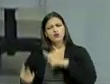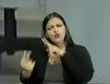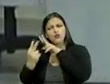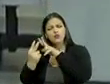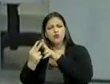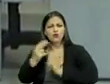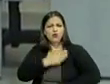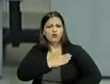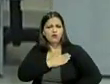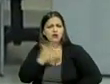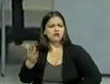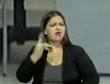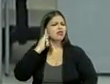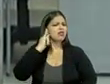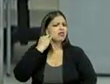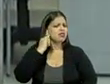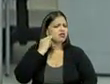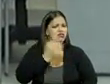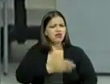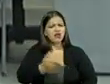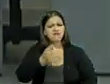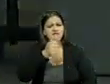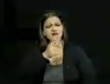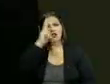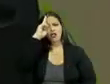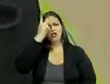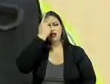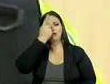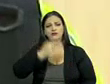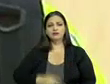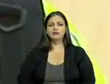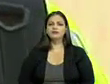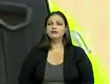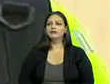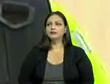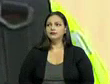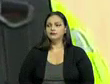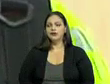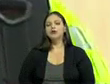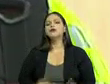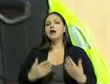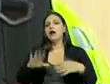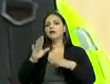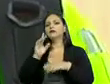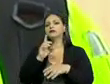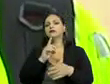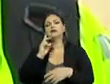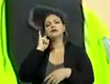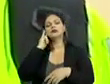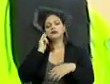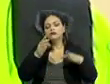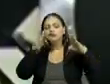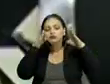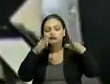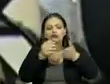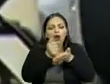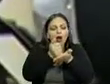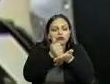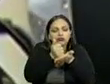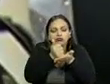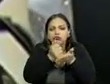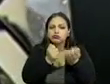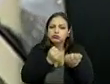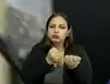es primordial, la niña presuntamente abusada, le dimos la asistencia inmediata y el apoyo necesario. La